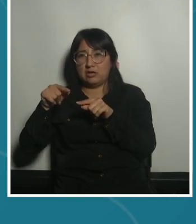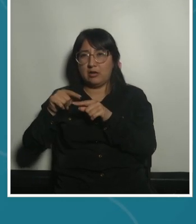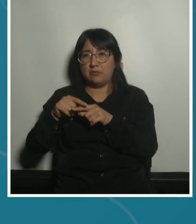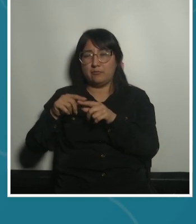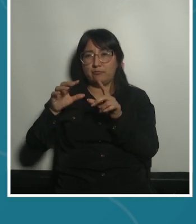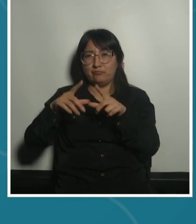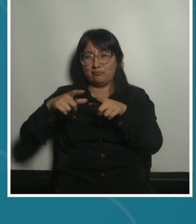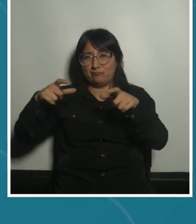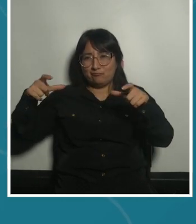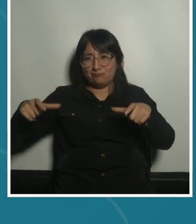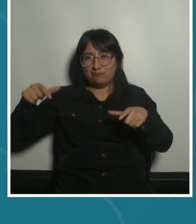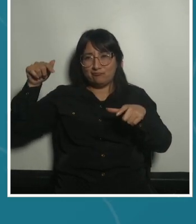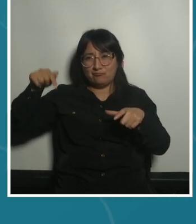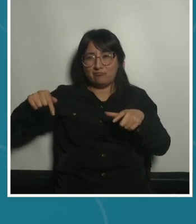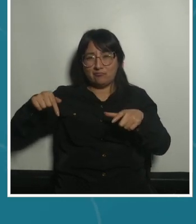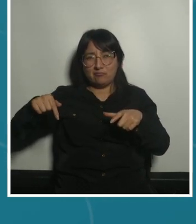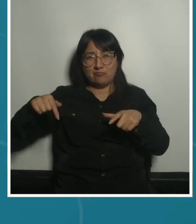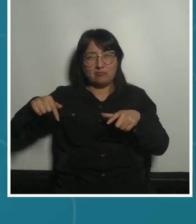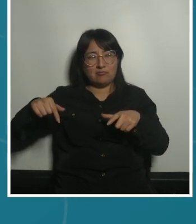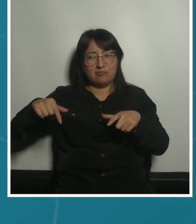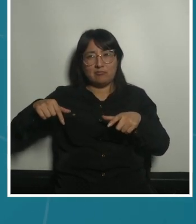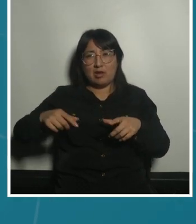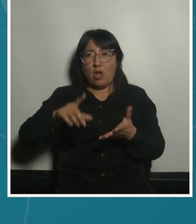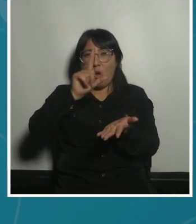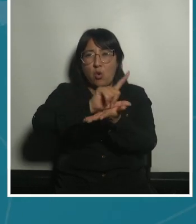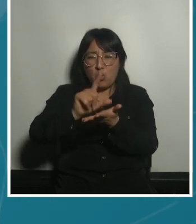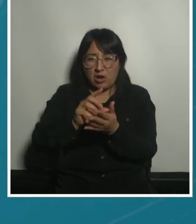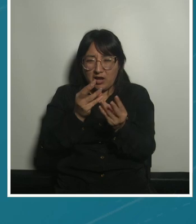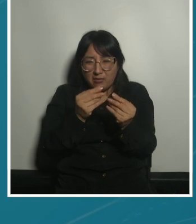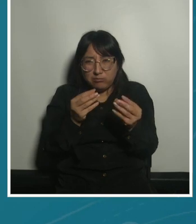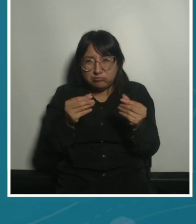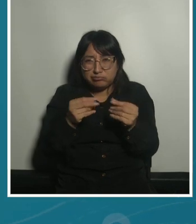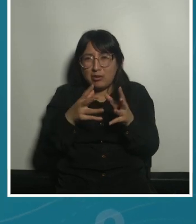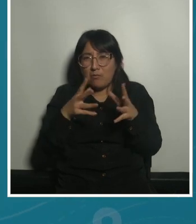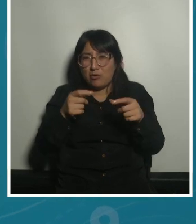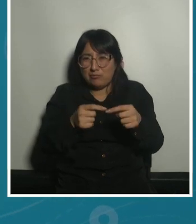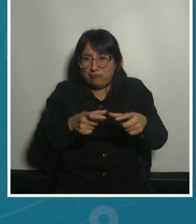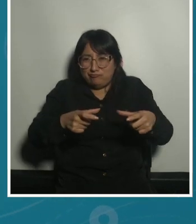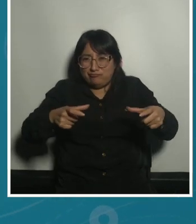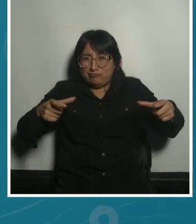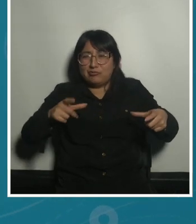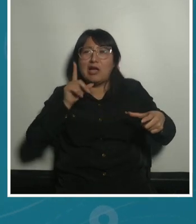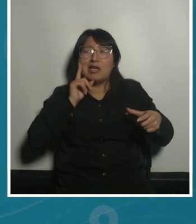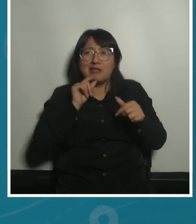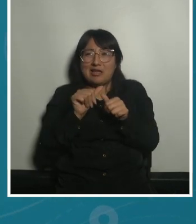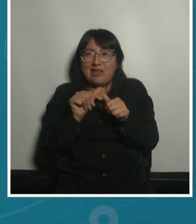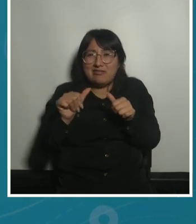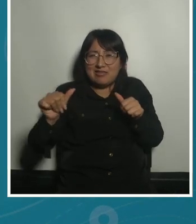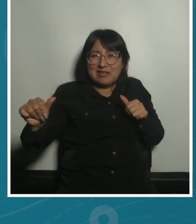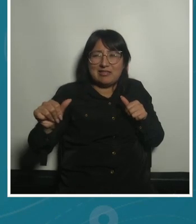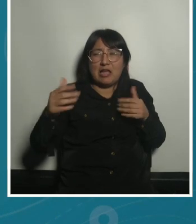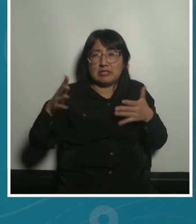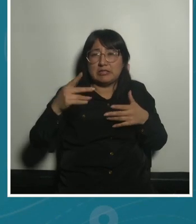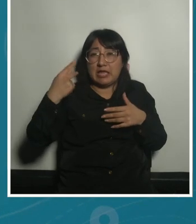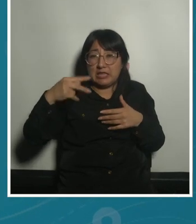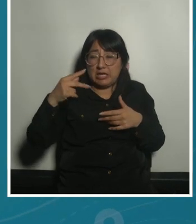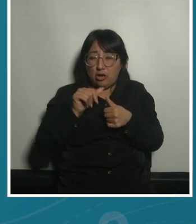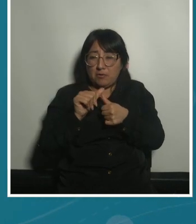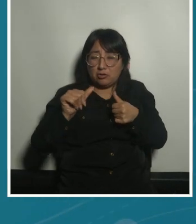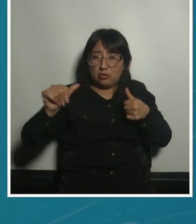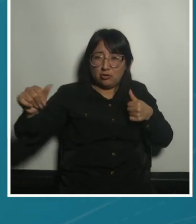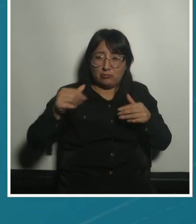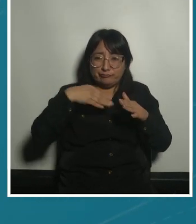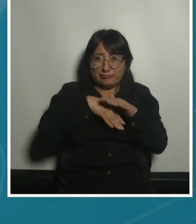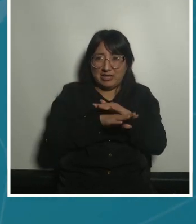está animada por campos dunares muy extensos que pueden tener distancias incluso de un par de kilómetros hacia el